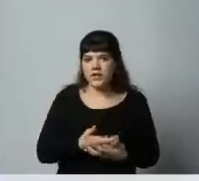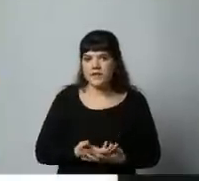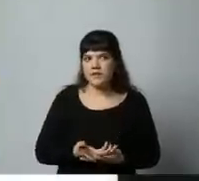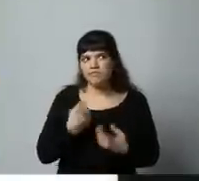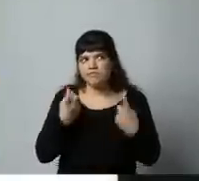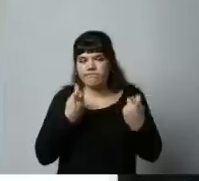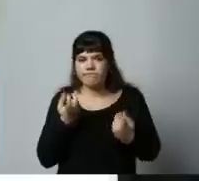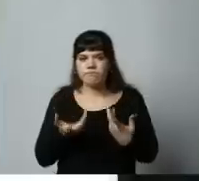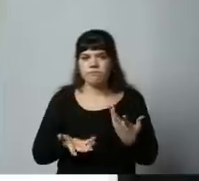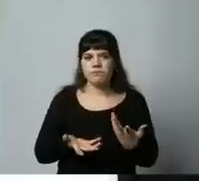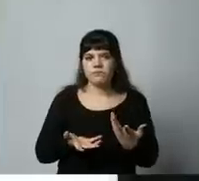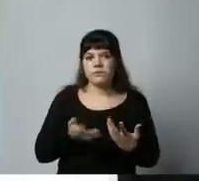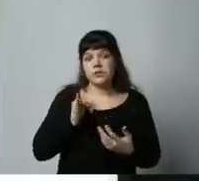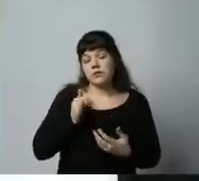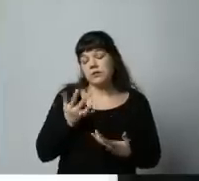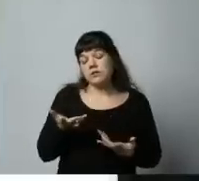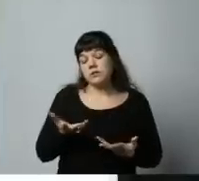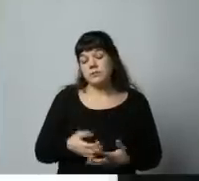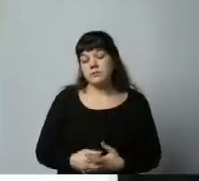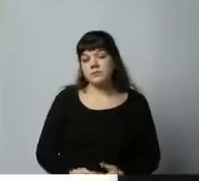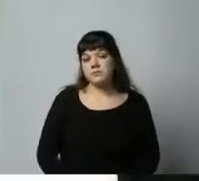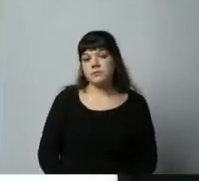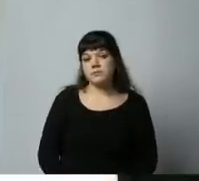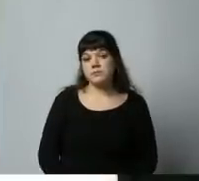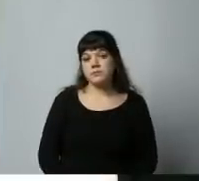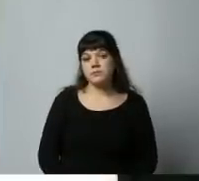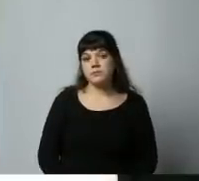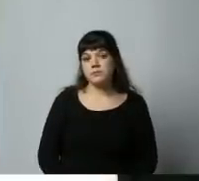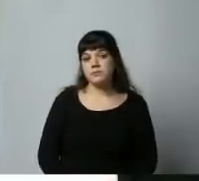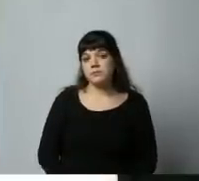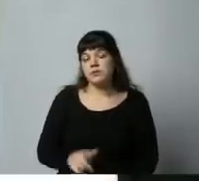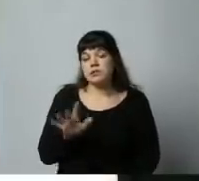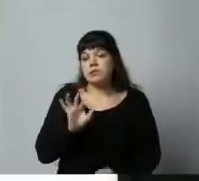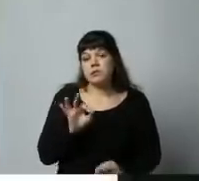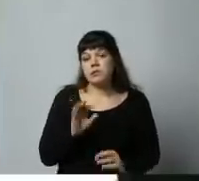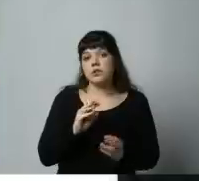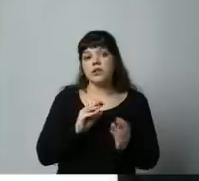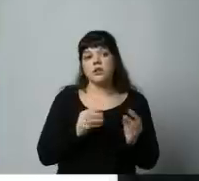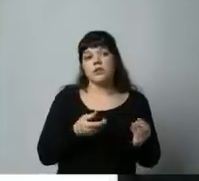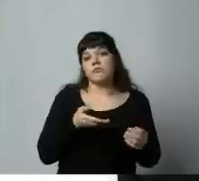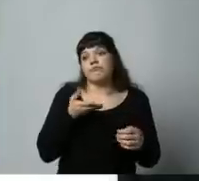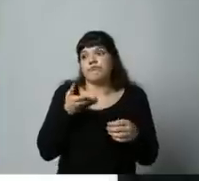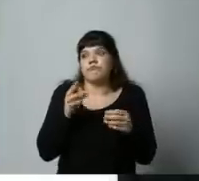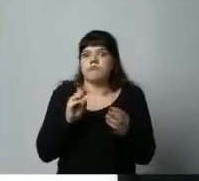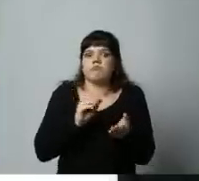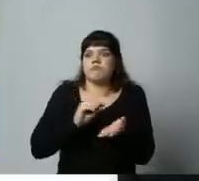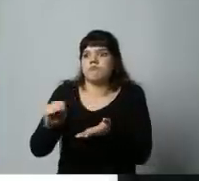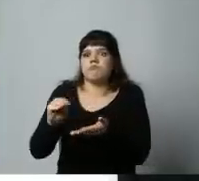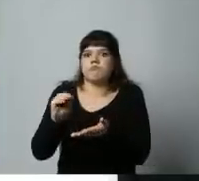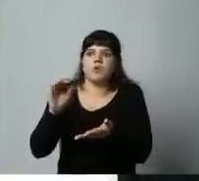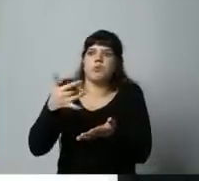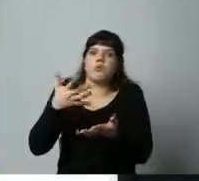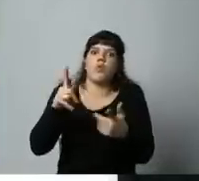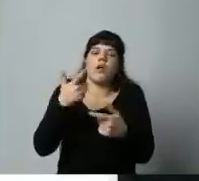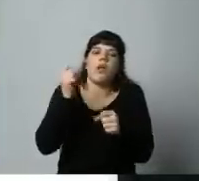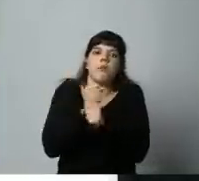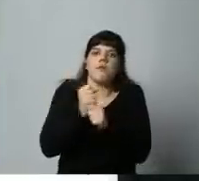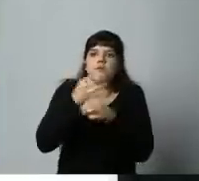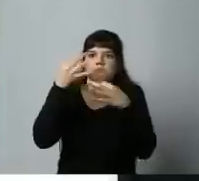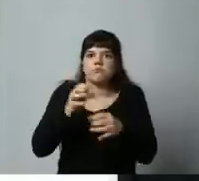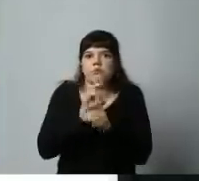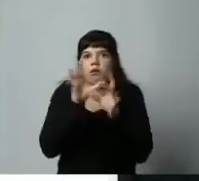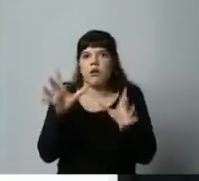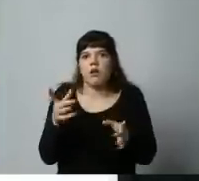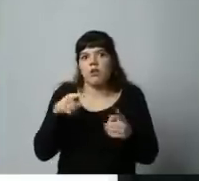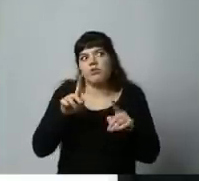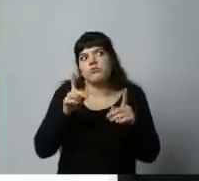sí exactamente sí está sin adjudicar Y ese es el ese es el paréntesis que que tienen